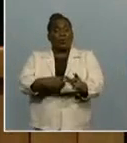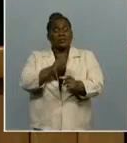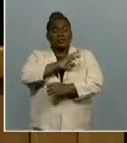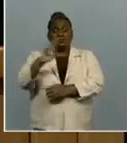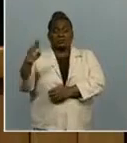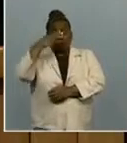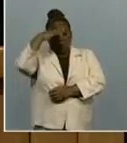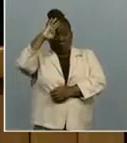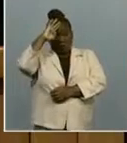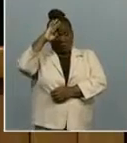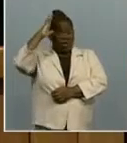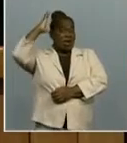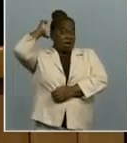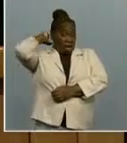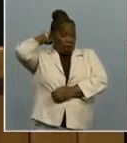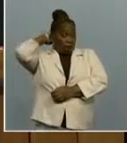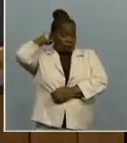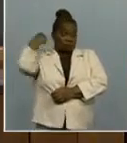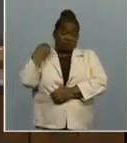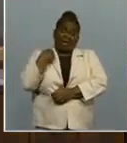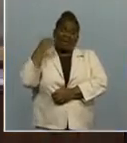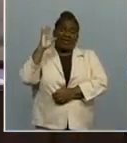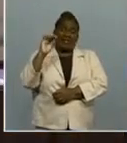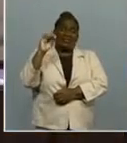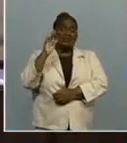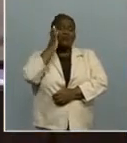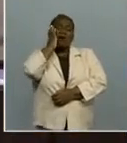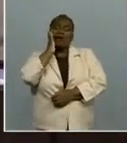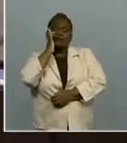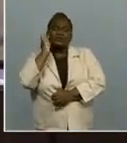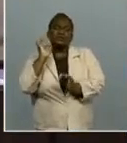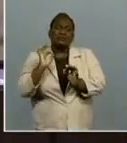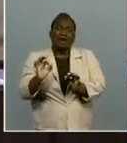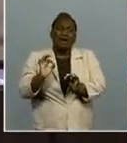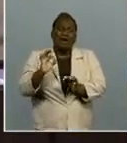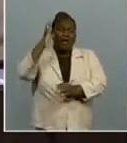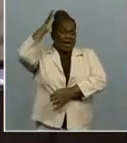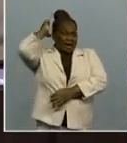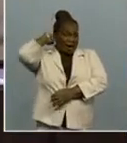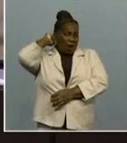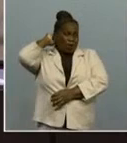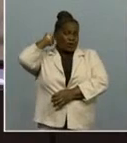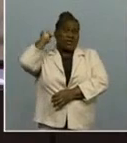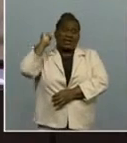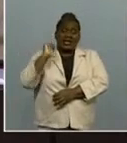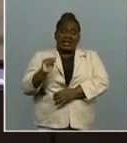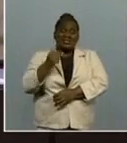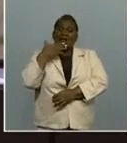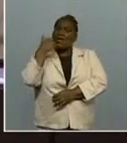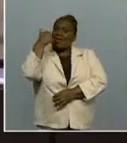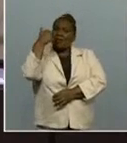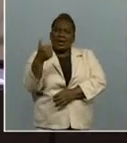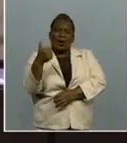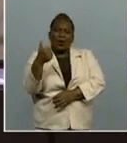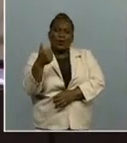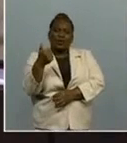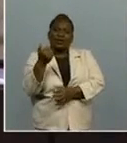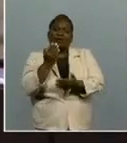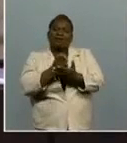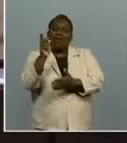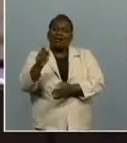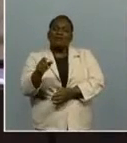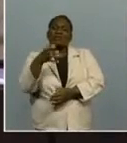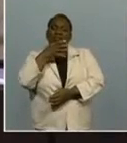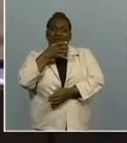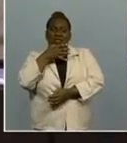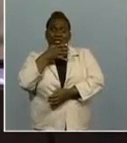raúl como cariñosamente le llama a nuestro pueblo es el mejor discípulo de fidel pero también ha